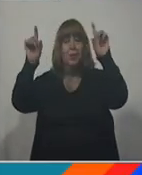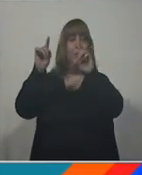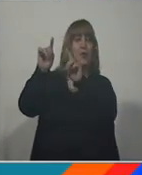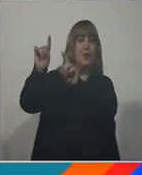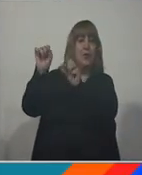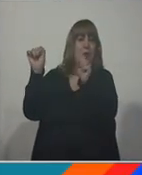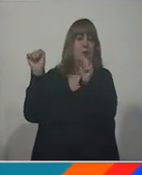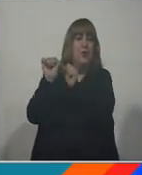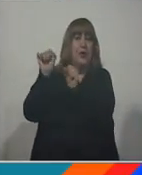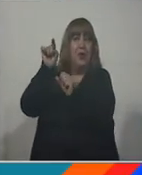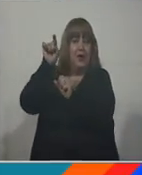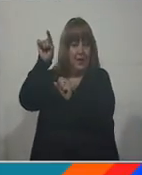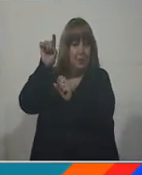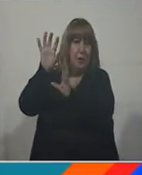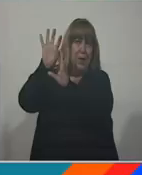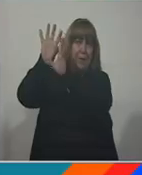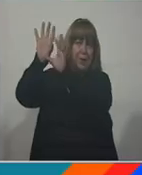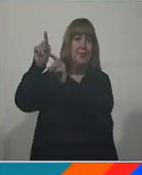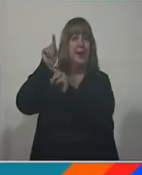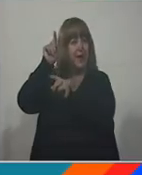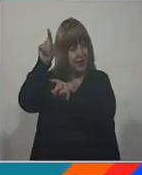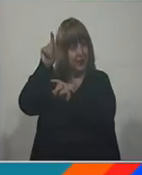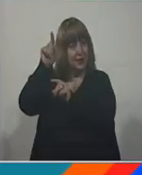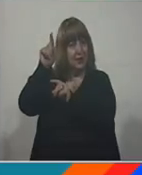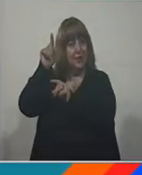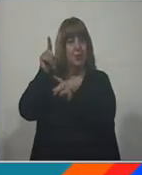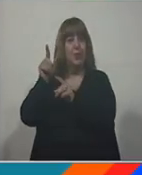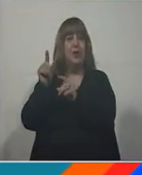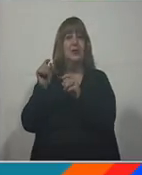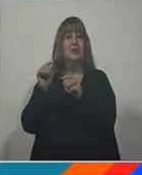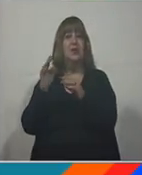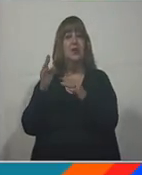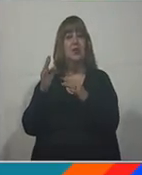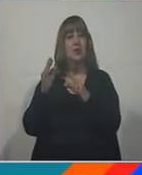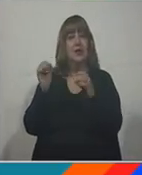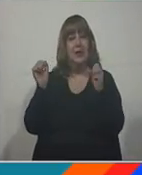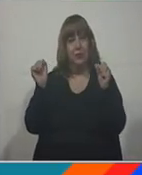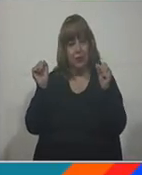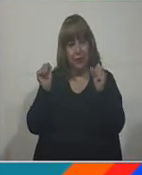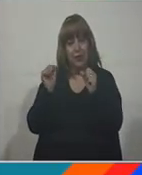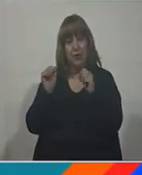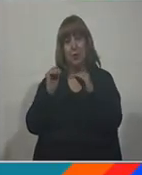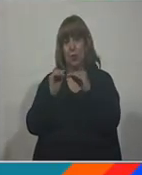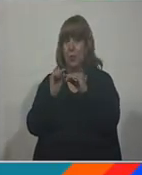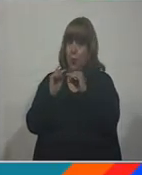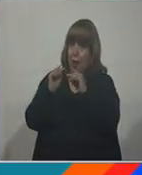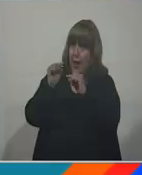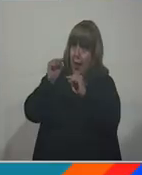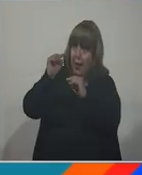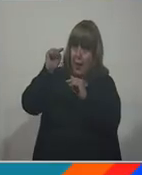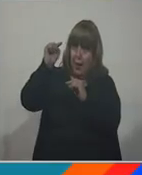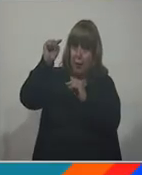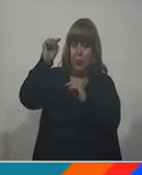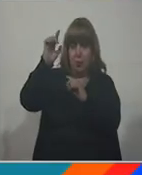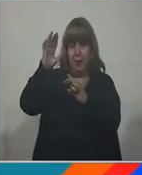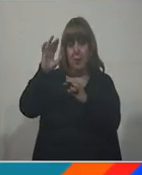más elevada. Esto seguramente ha impedido el enfriamiento nocturno y saber que están en una altitud mucho más baja, ¿no?, que